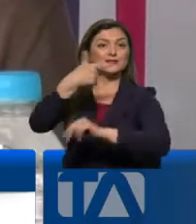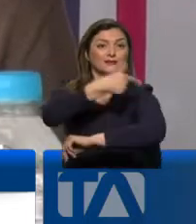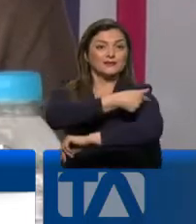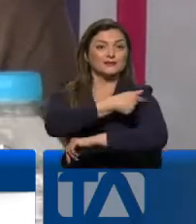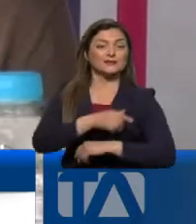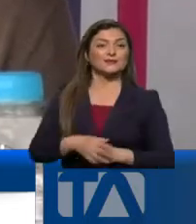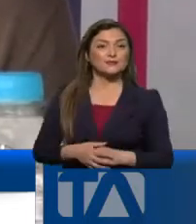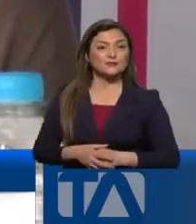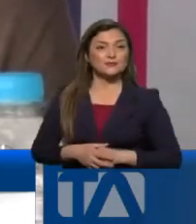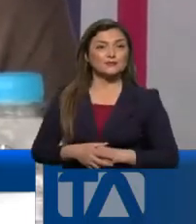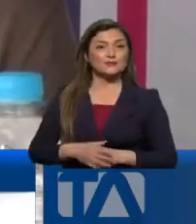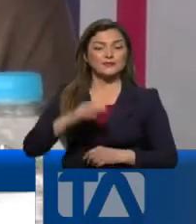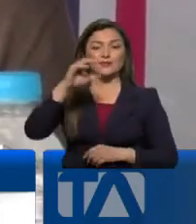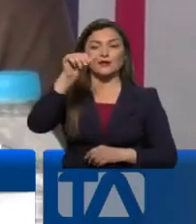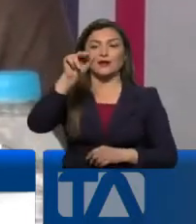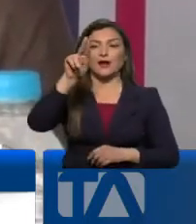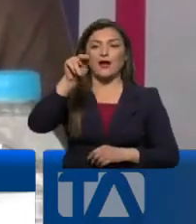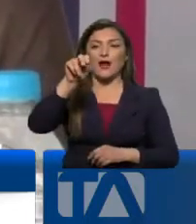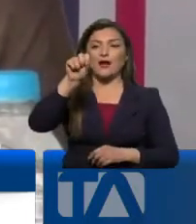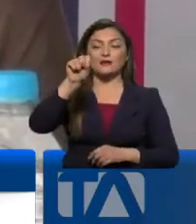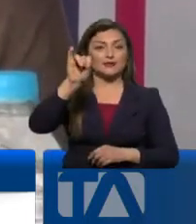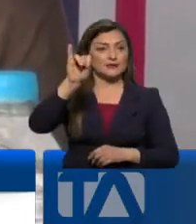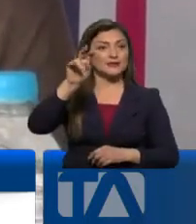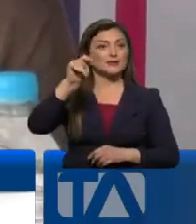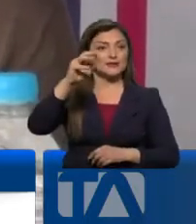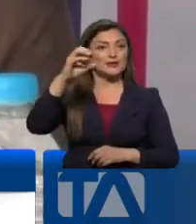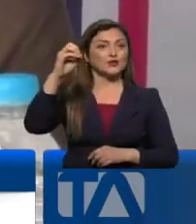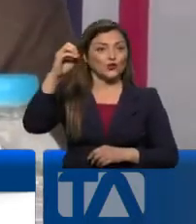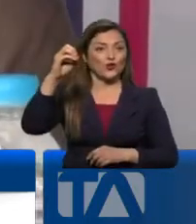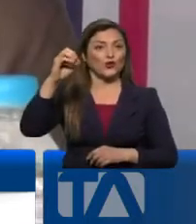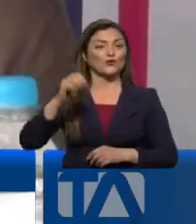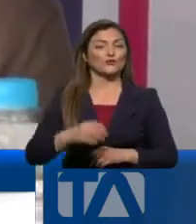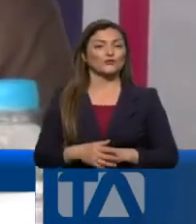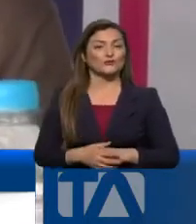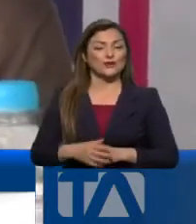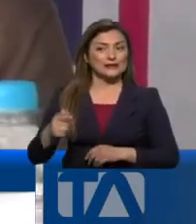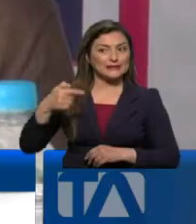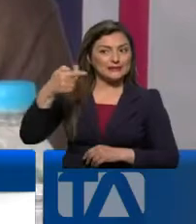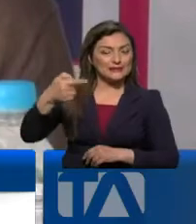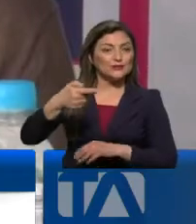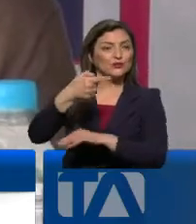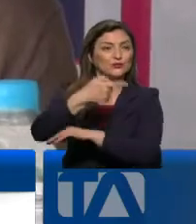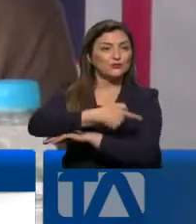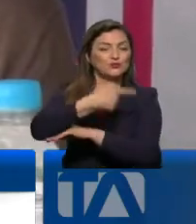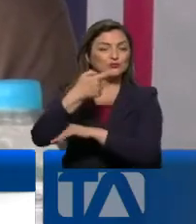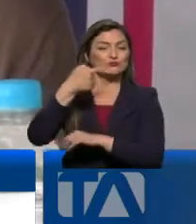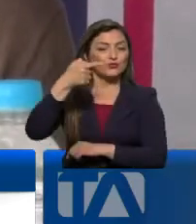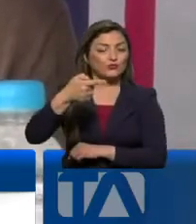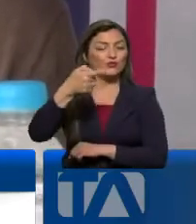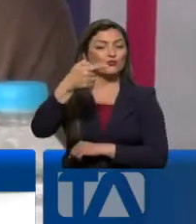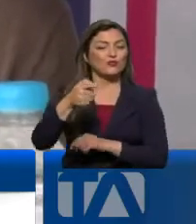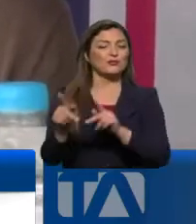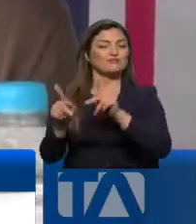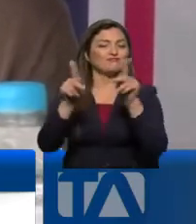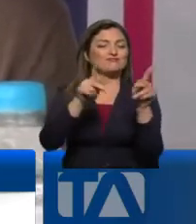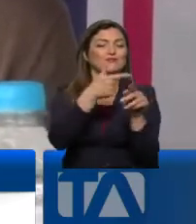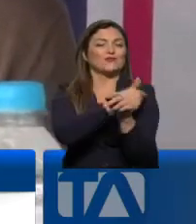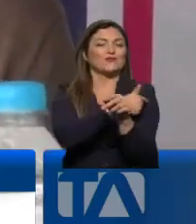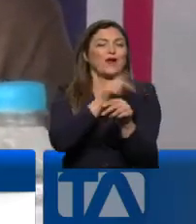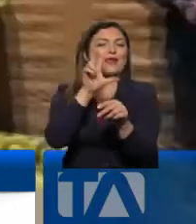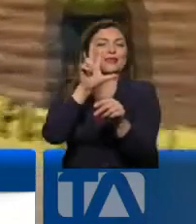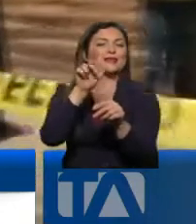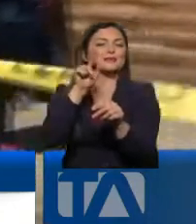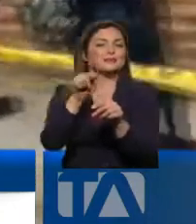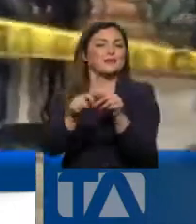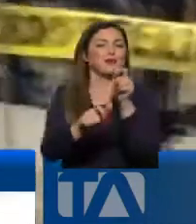aplicando las dosis de CanSino. Y pues en los días subsiguientes tenemos nosotros planificado vacunar 3.000 personas